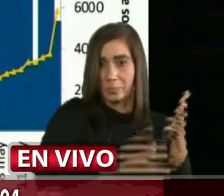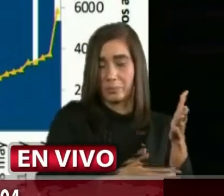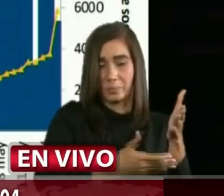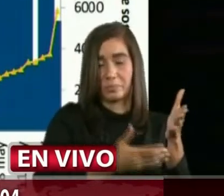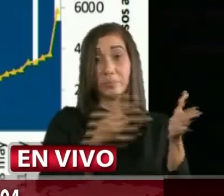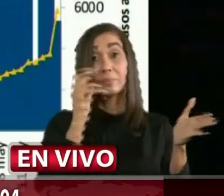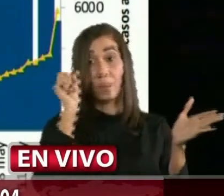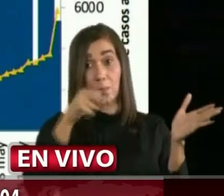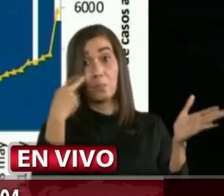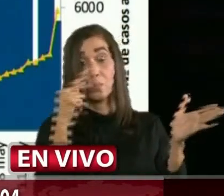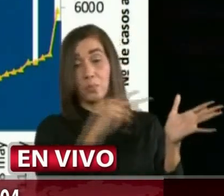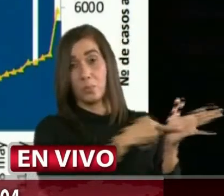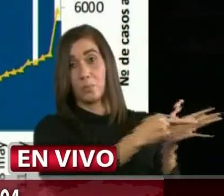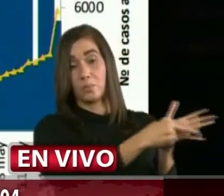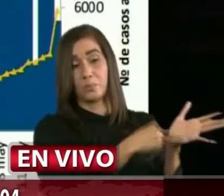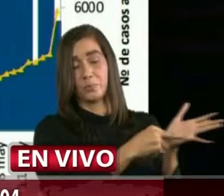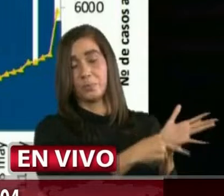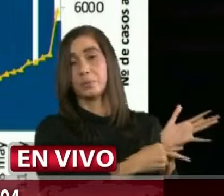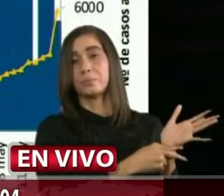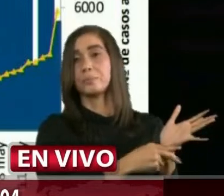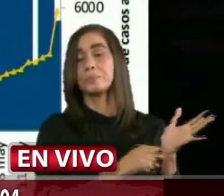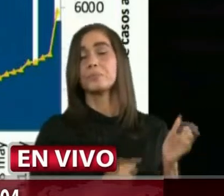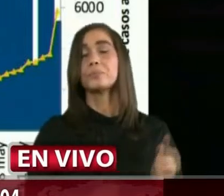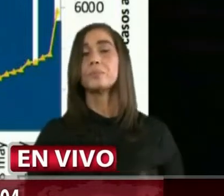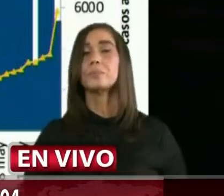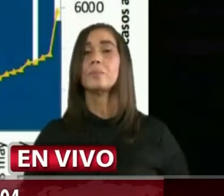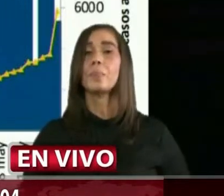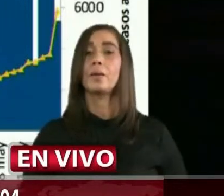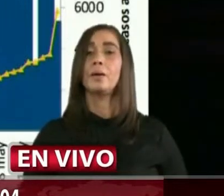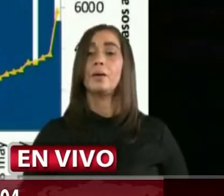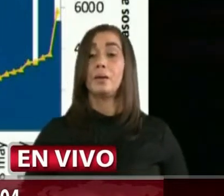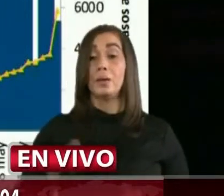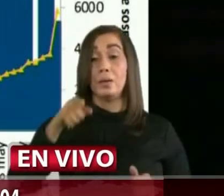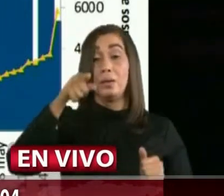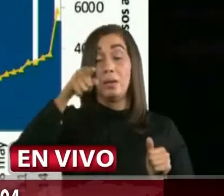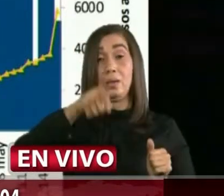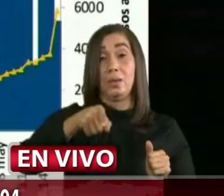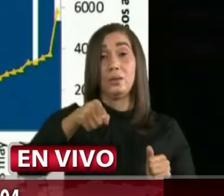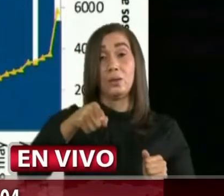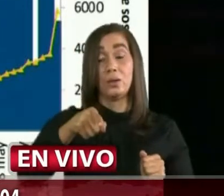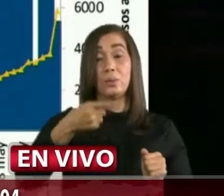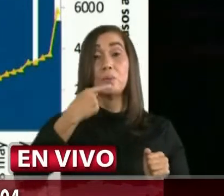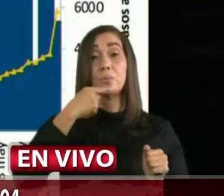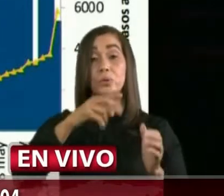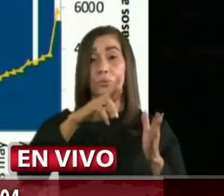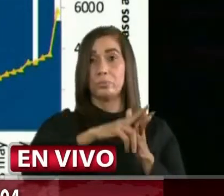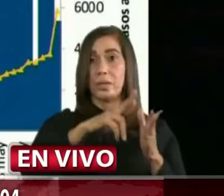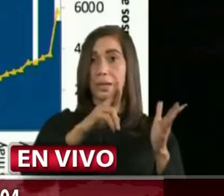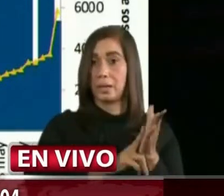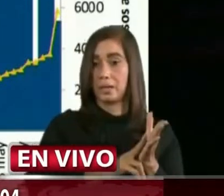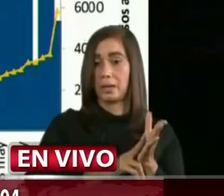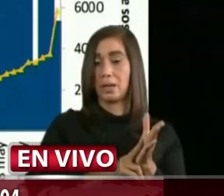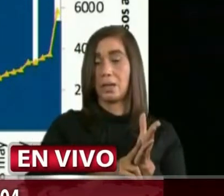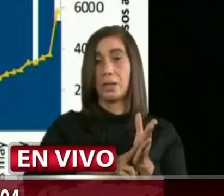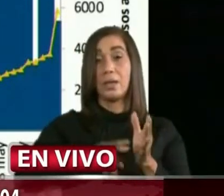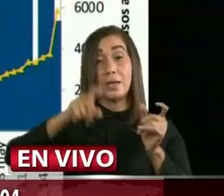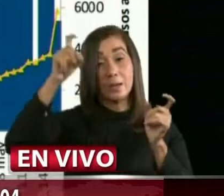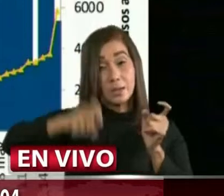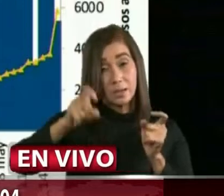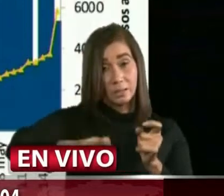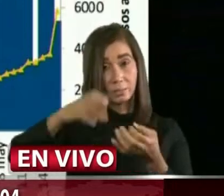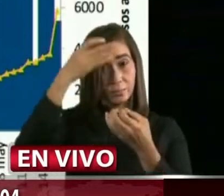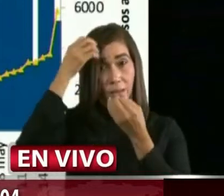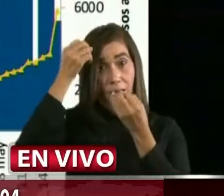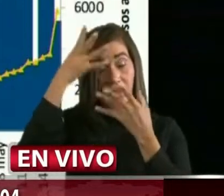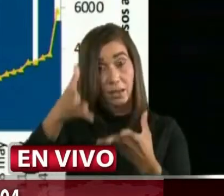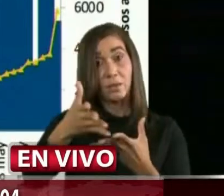para lo cual hemos dispuesto medidas especiales, incluyendo las sanciones para aquellas direcciones